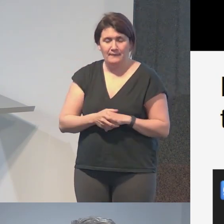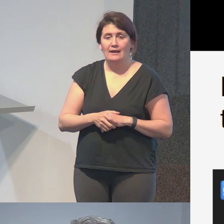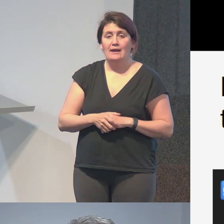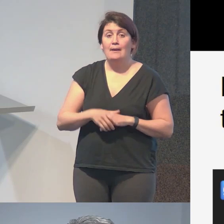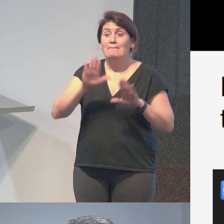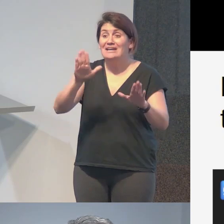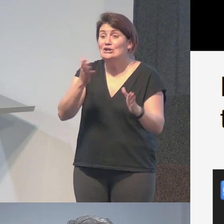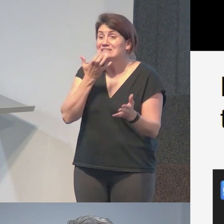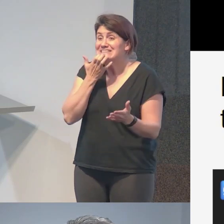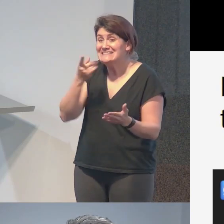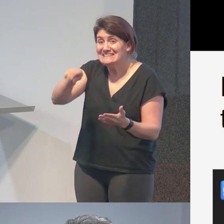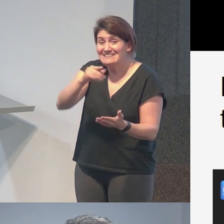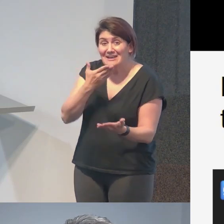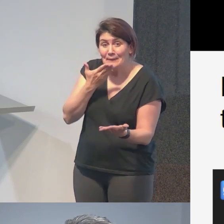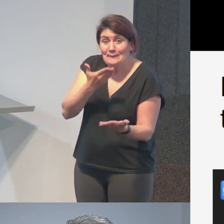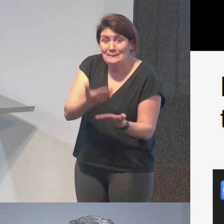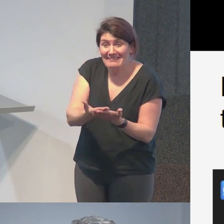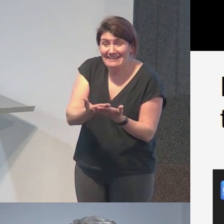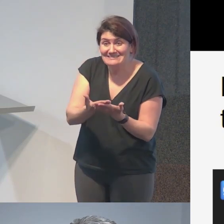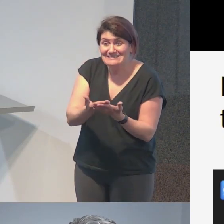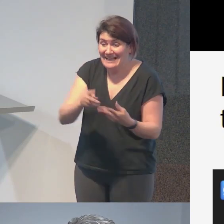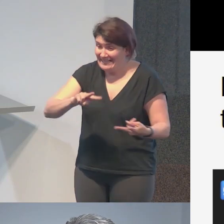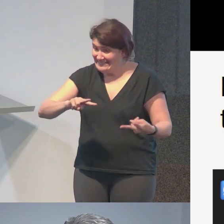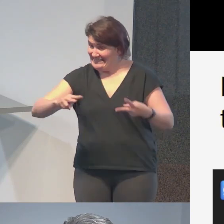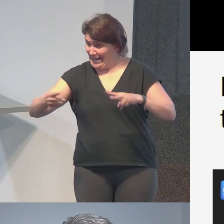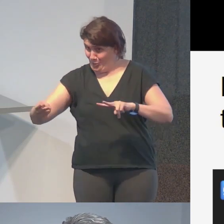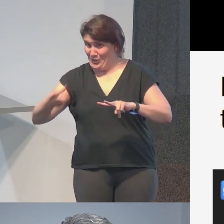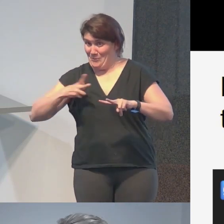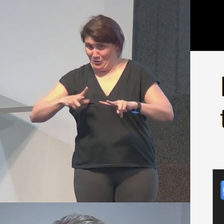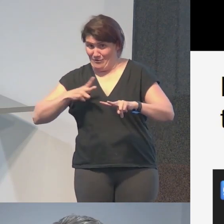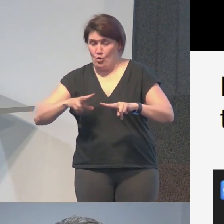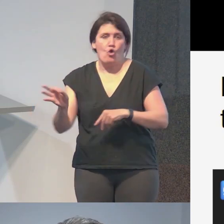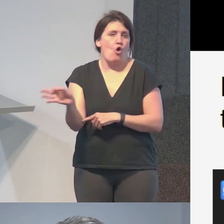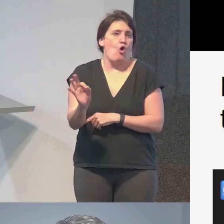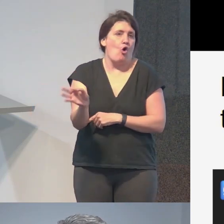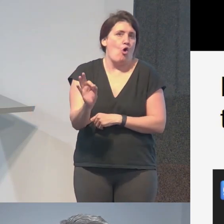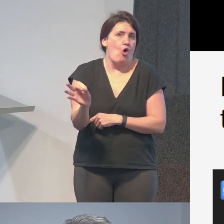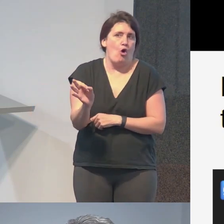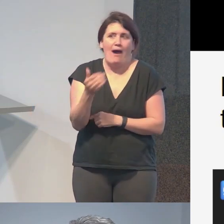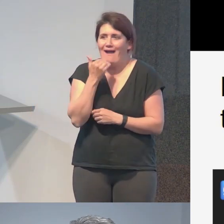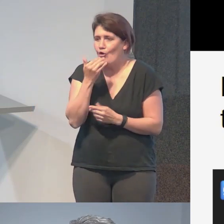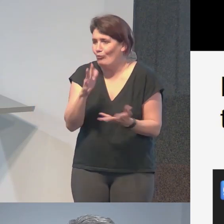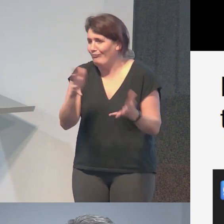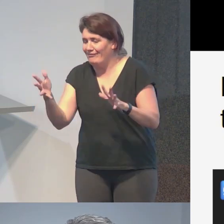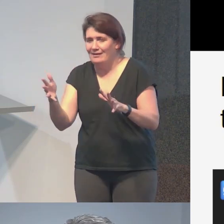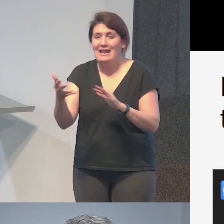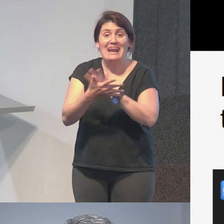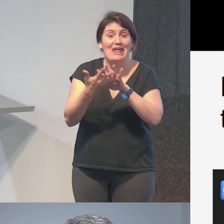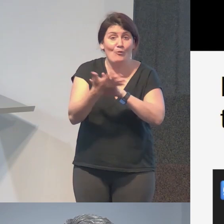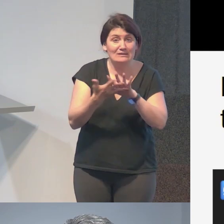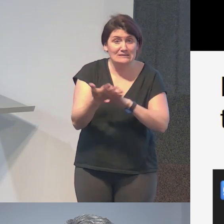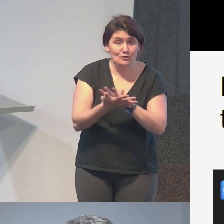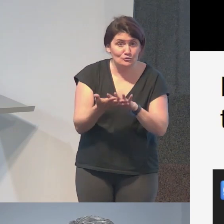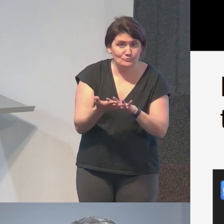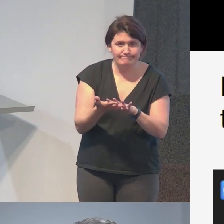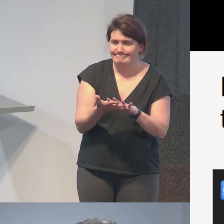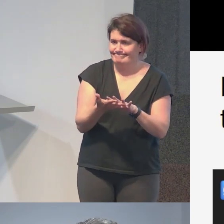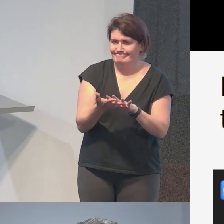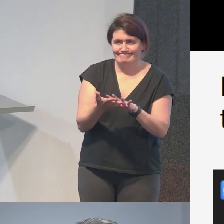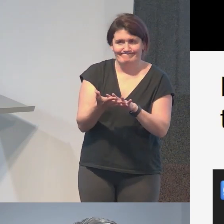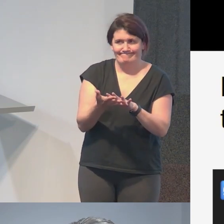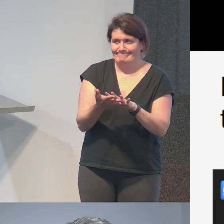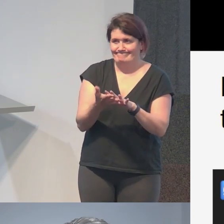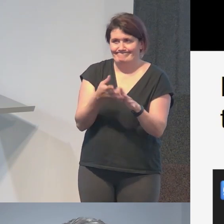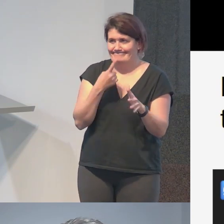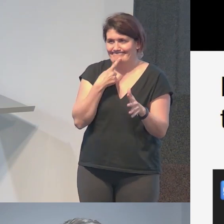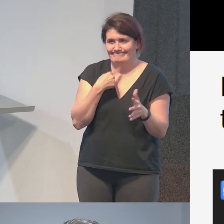Pero le pides que te traduzca o te lo pase a lengua de signos